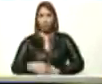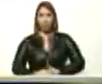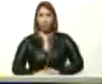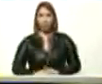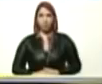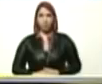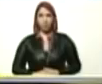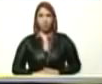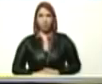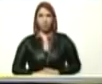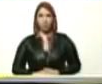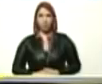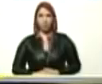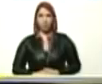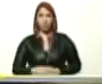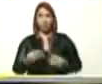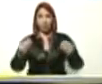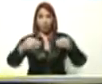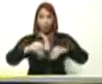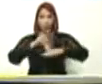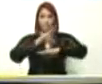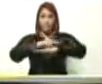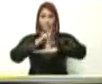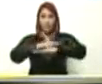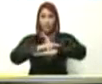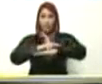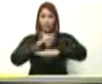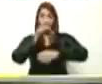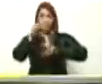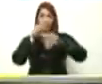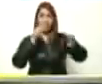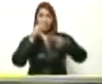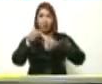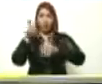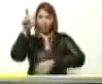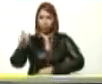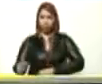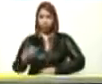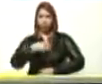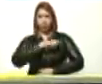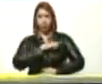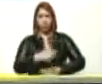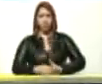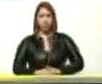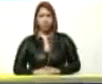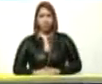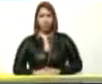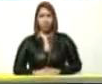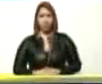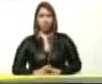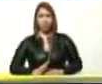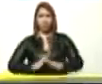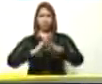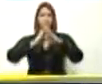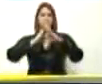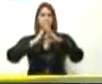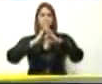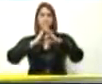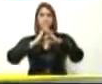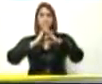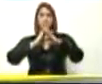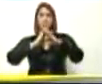y el efecto de acuerdo al médico que explicaba este español, bueno, corta la